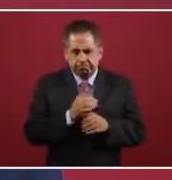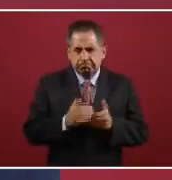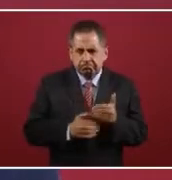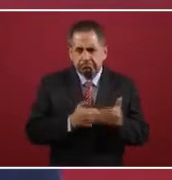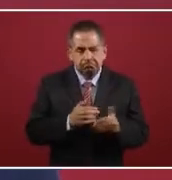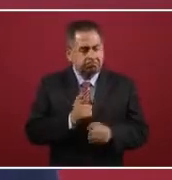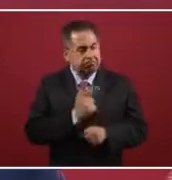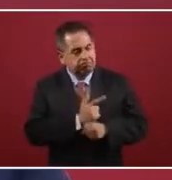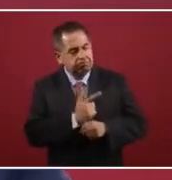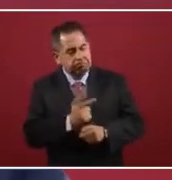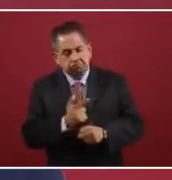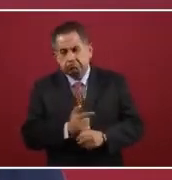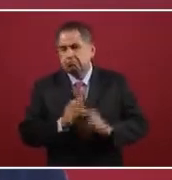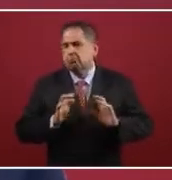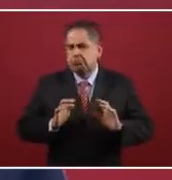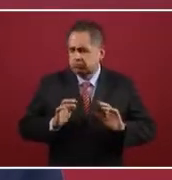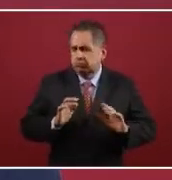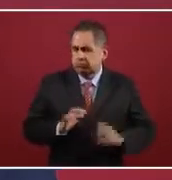y